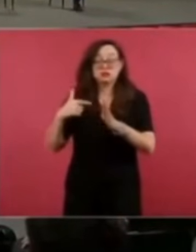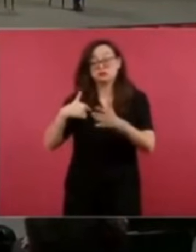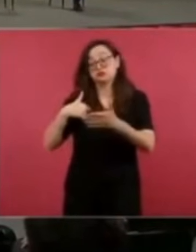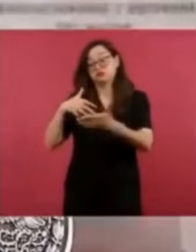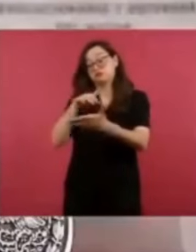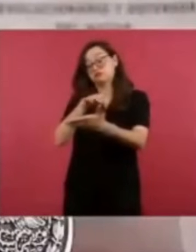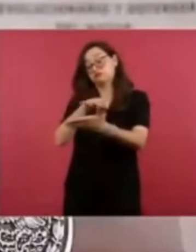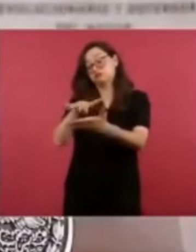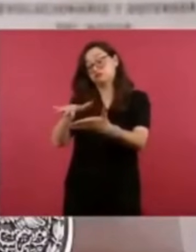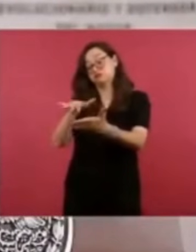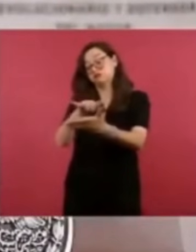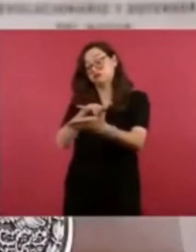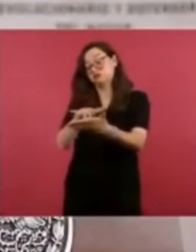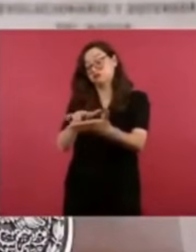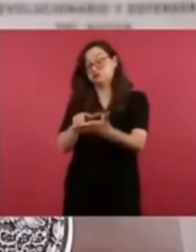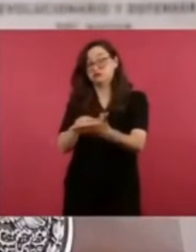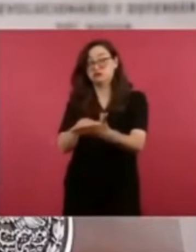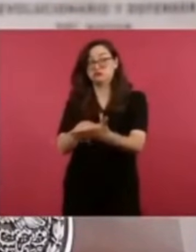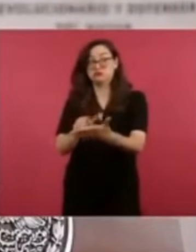Dice,